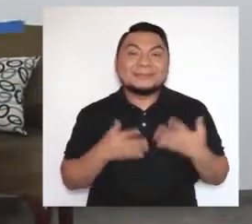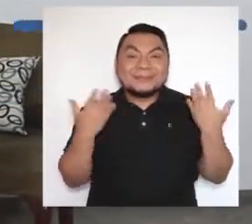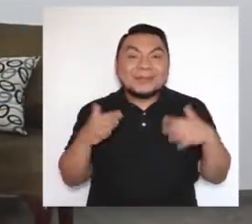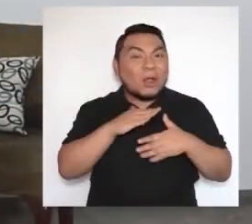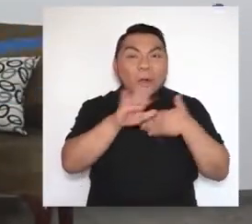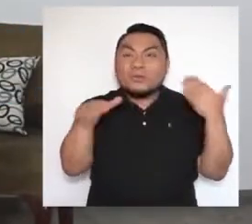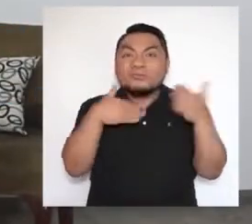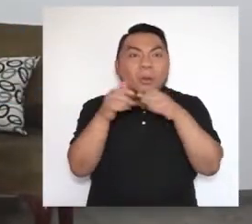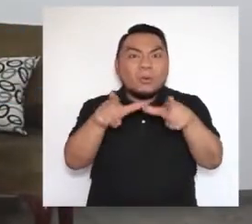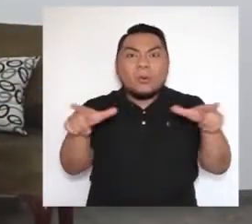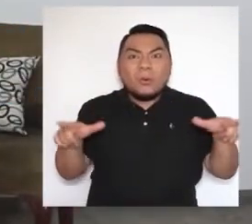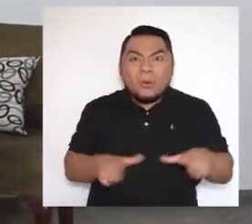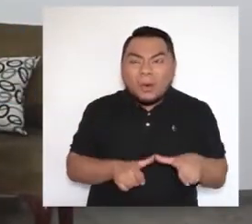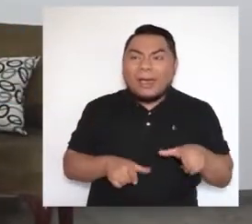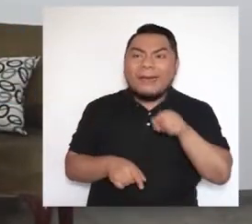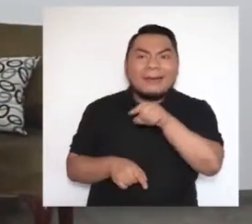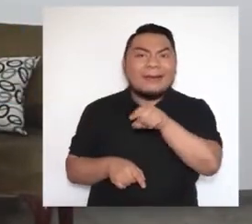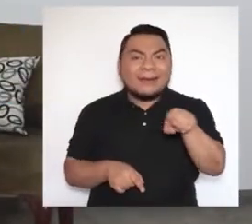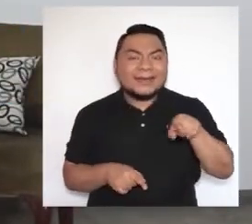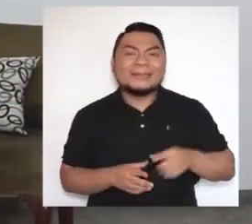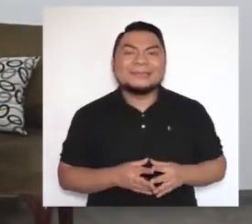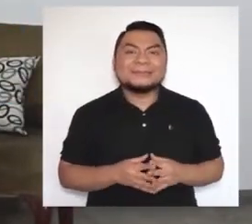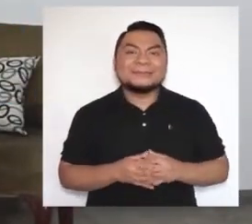Ah. Y están por todas partes.